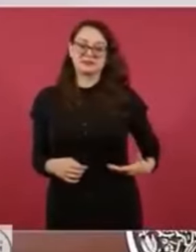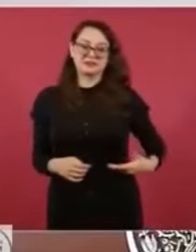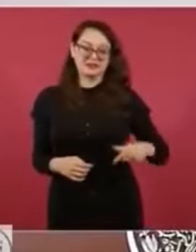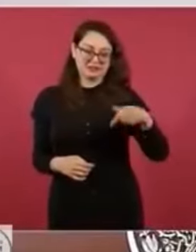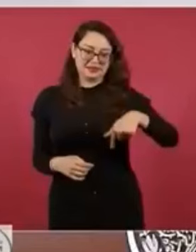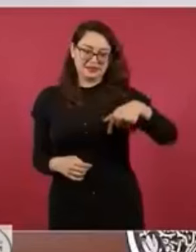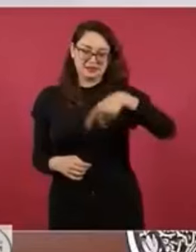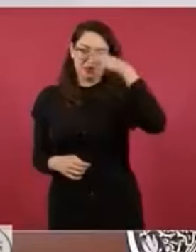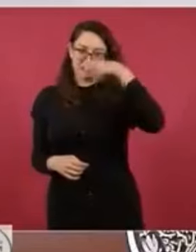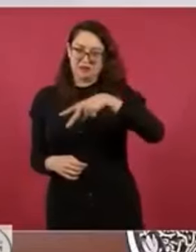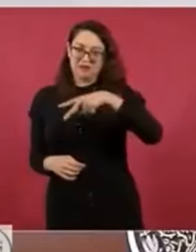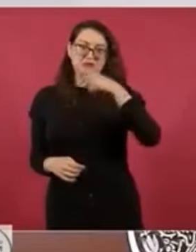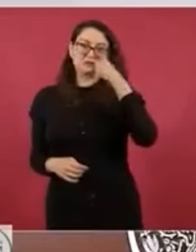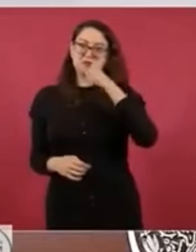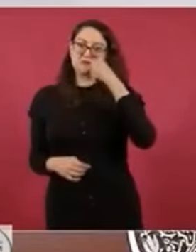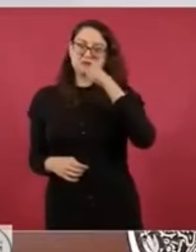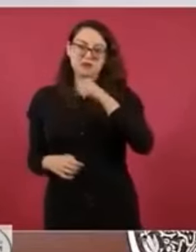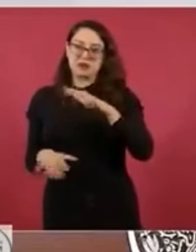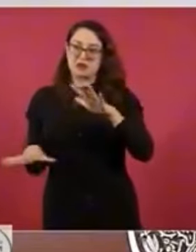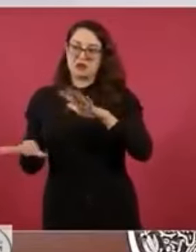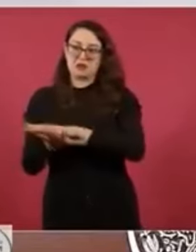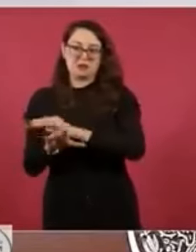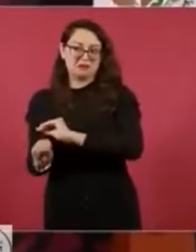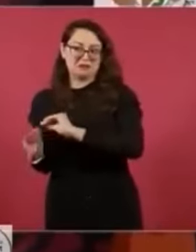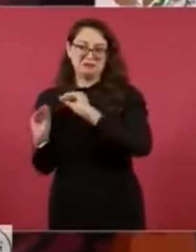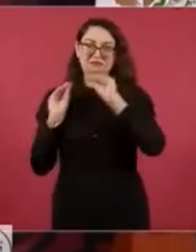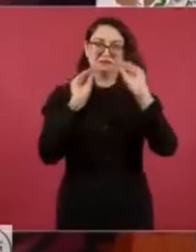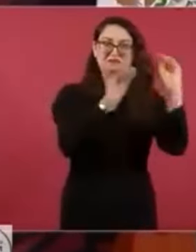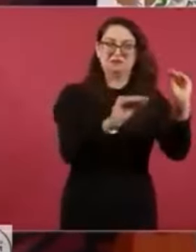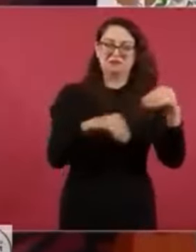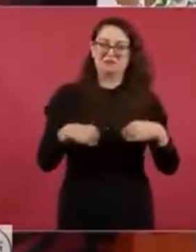refugiarse este expresidentes